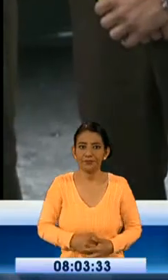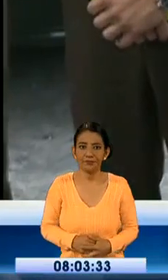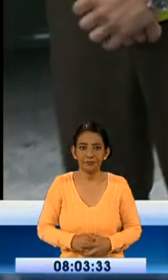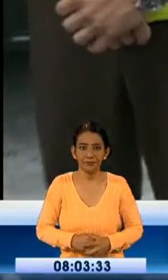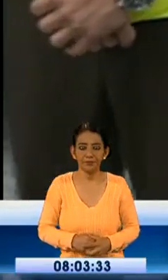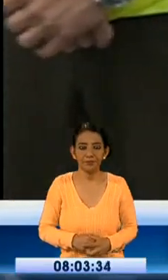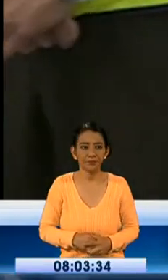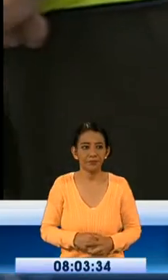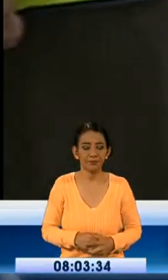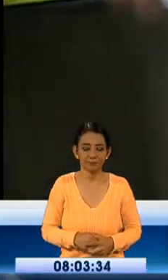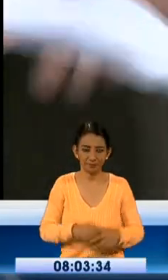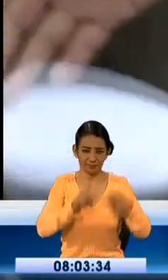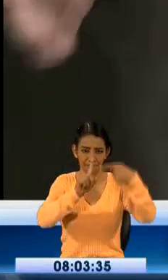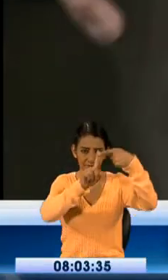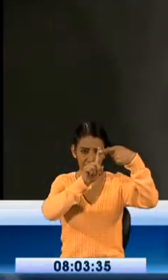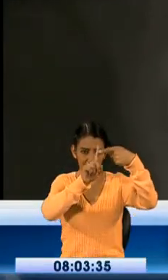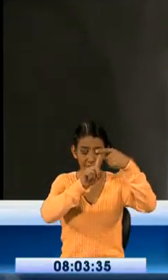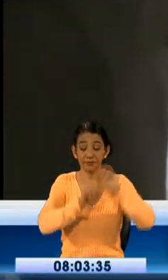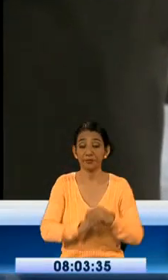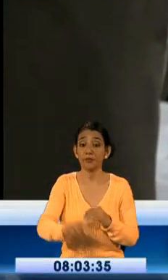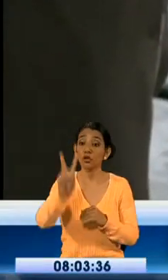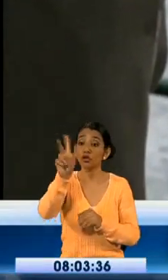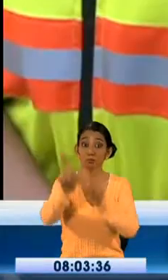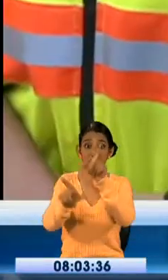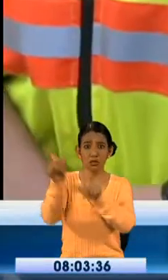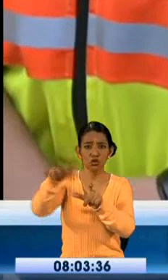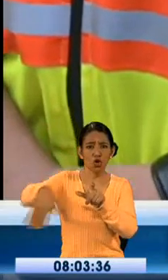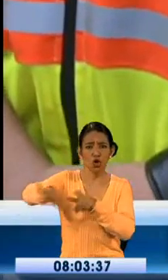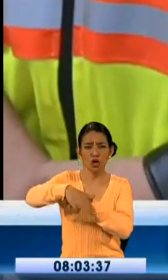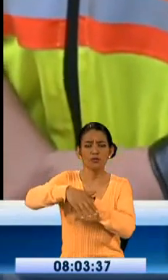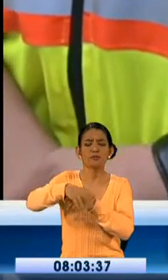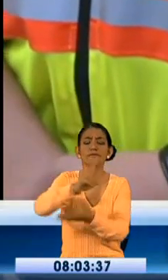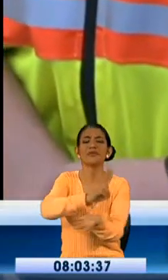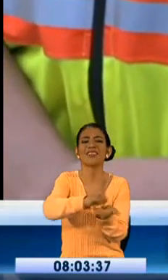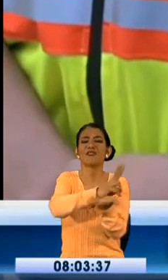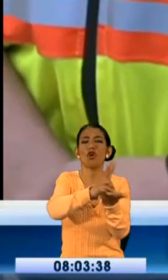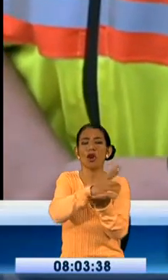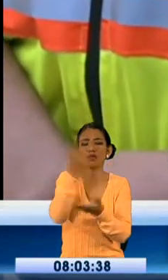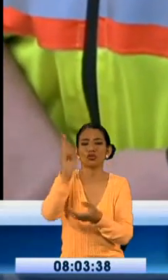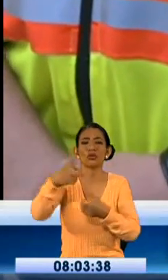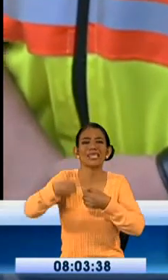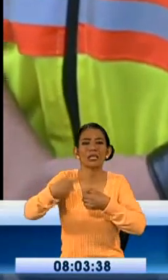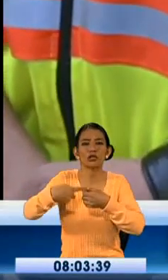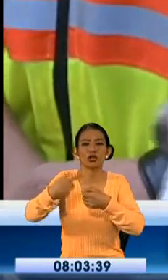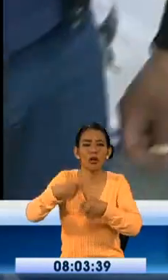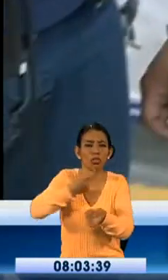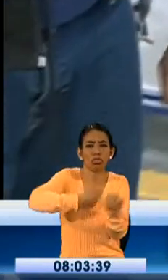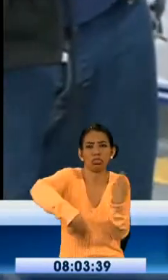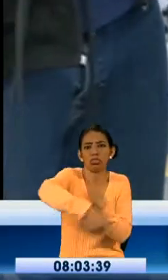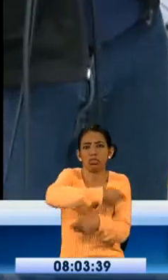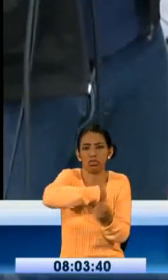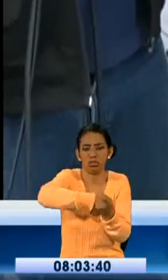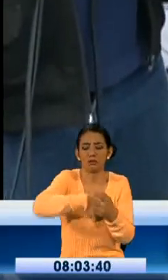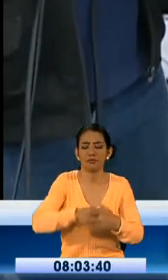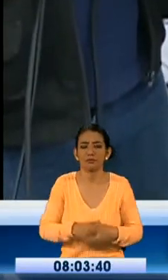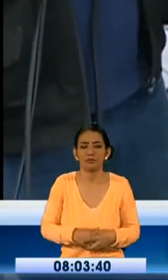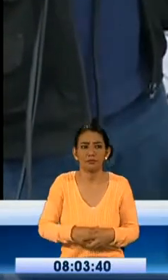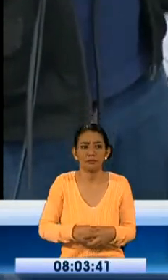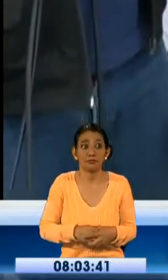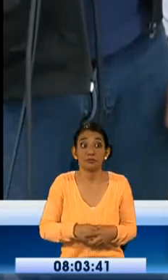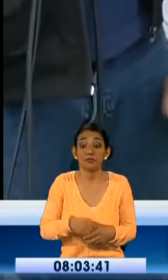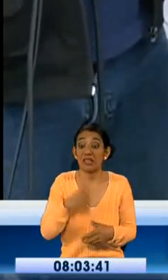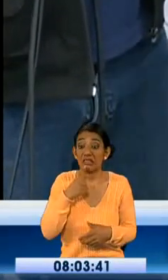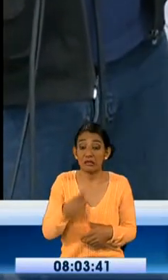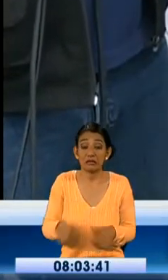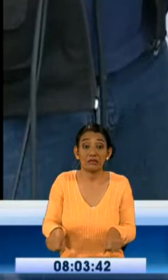2 sujetos intentaron estafar a varias personas en el sector de la Villa Flora bajo la modalidad del cambiazo. Le sacan supuestamente del zapato,